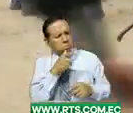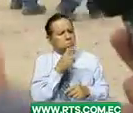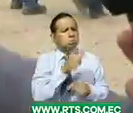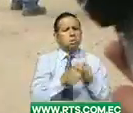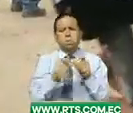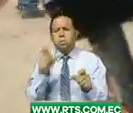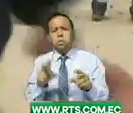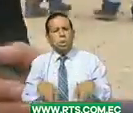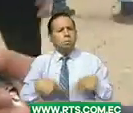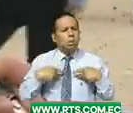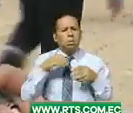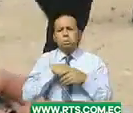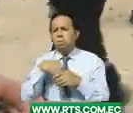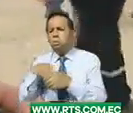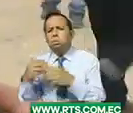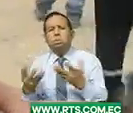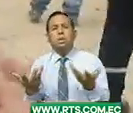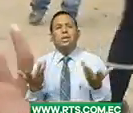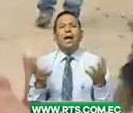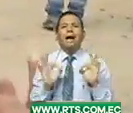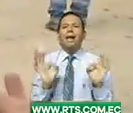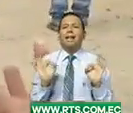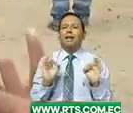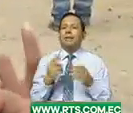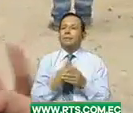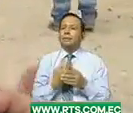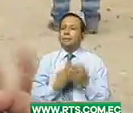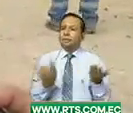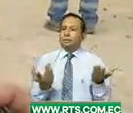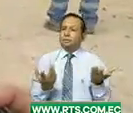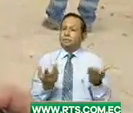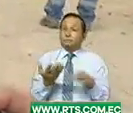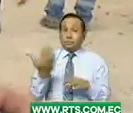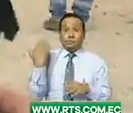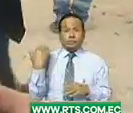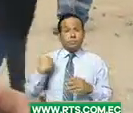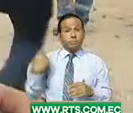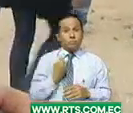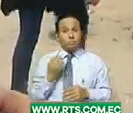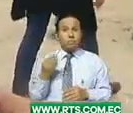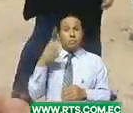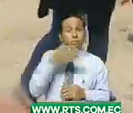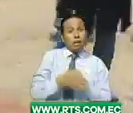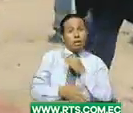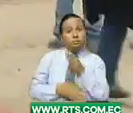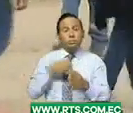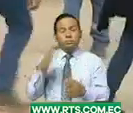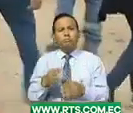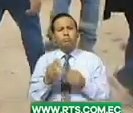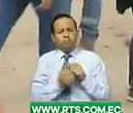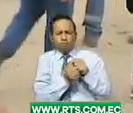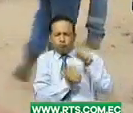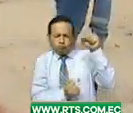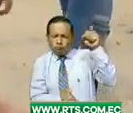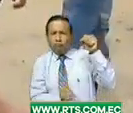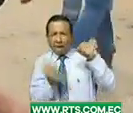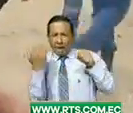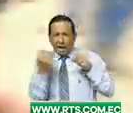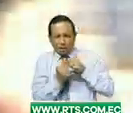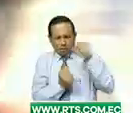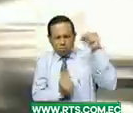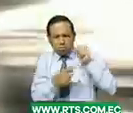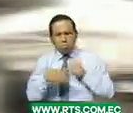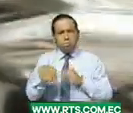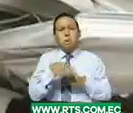ni dos meses. Así es. Estaban con bloques. Así es, inclusive en el operativo anterior encontramos a personas que estaban recién edificándolas